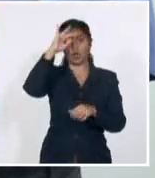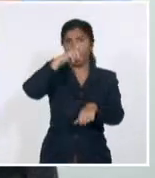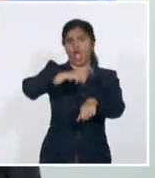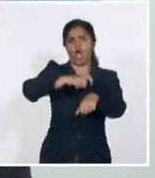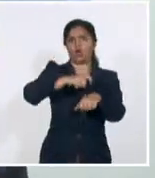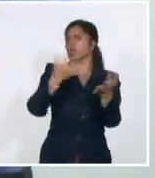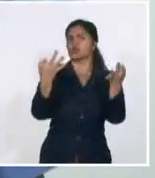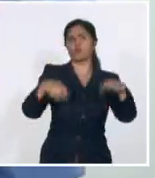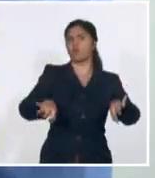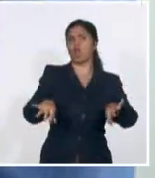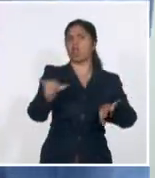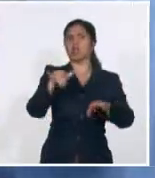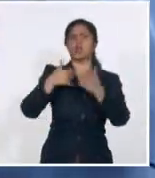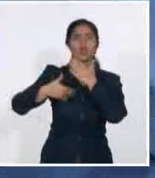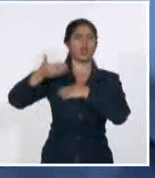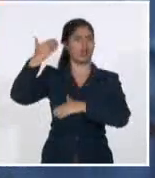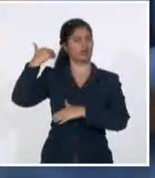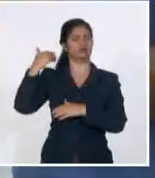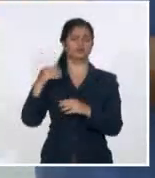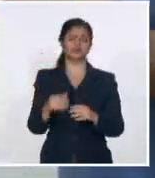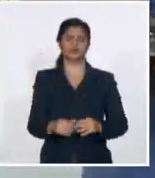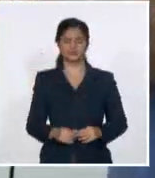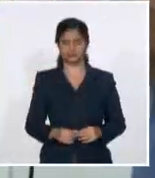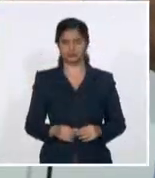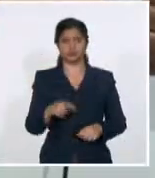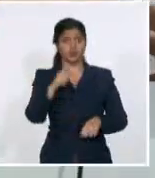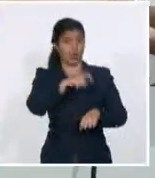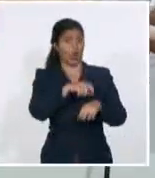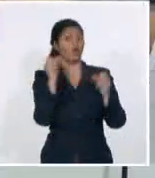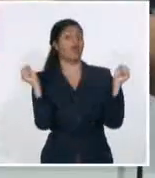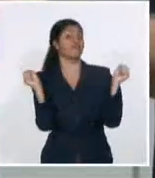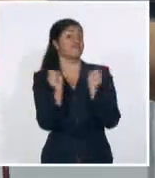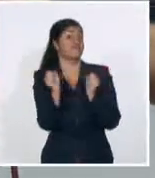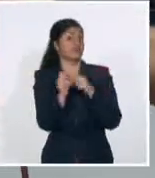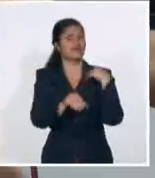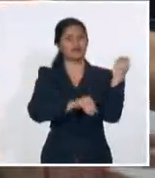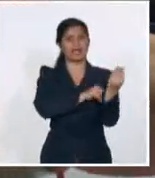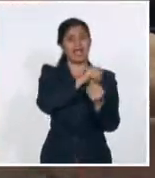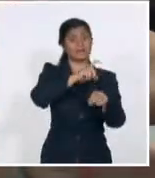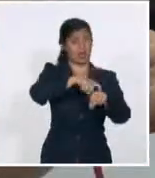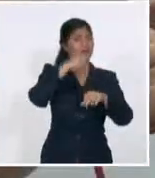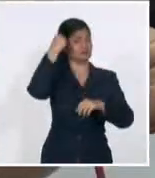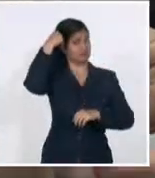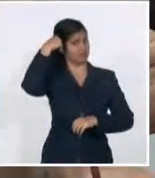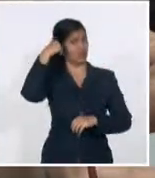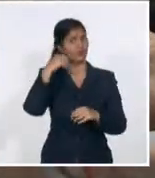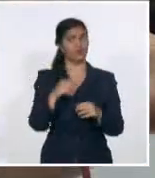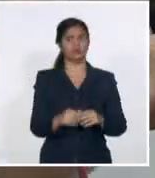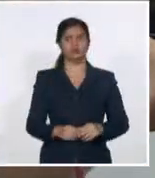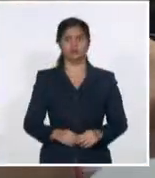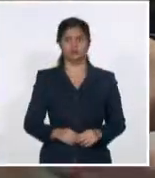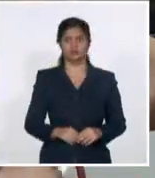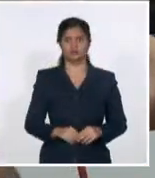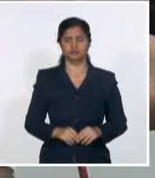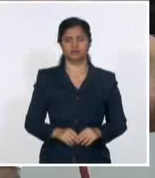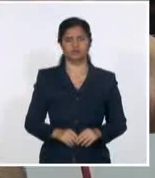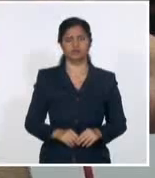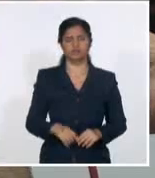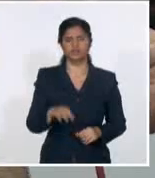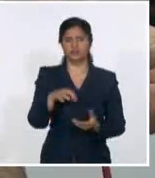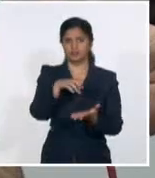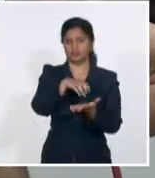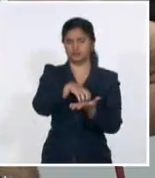Sí, en horario invierno se incrementa la máxima demanda. Aunque el consumo energético tiende a disminuir por la